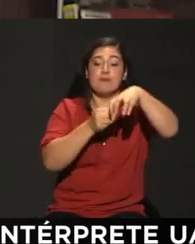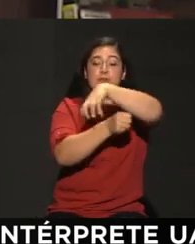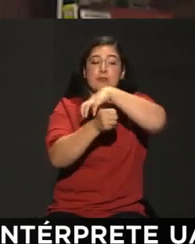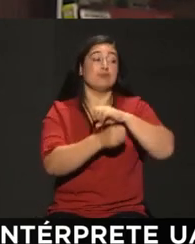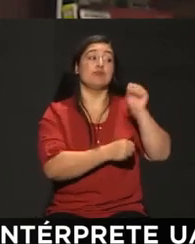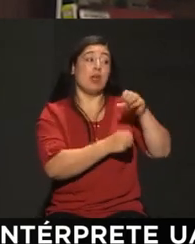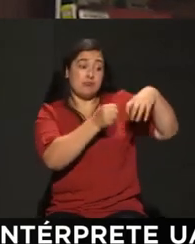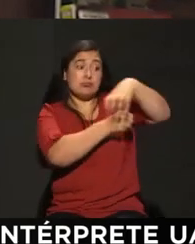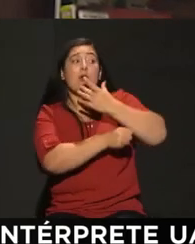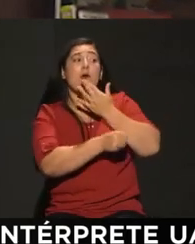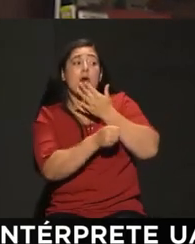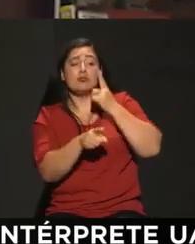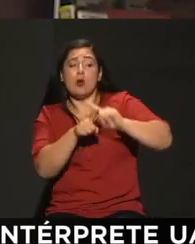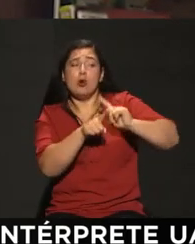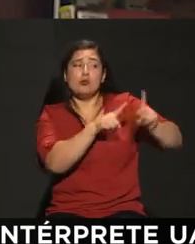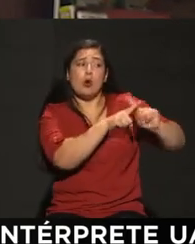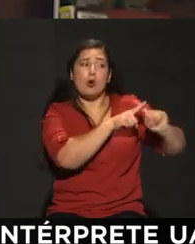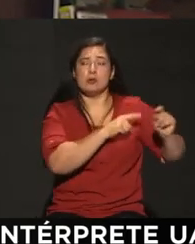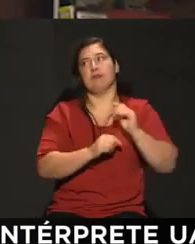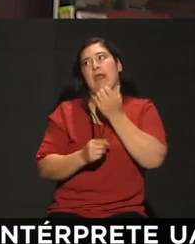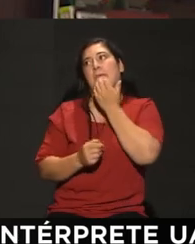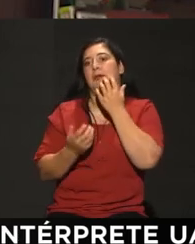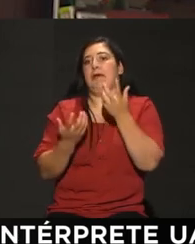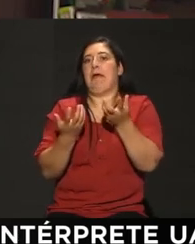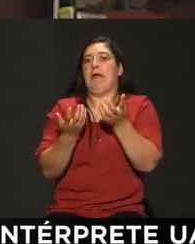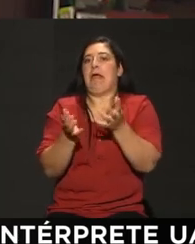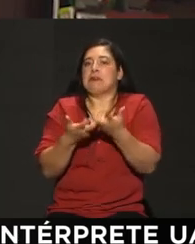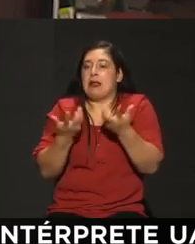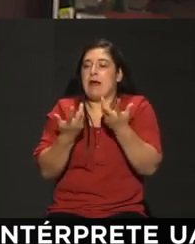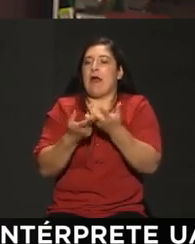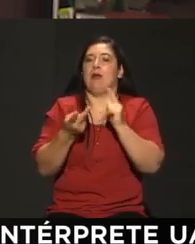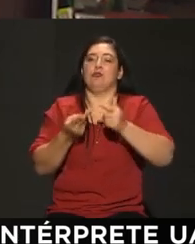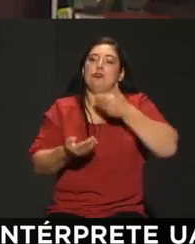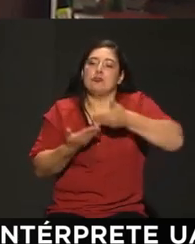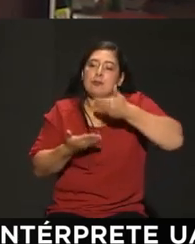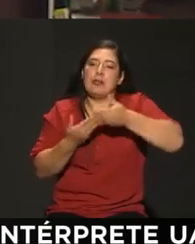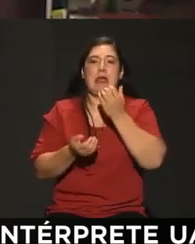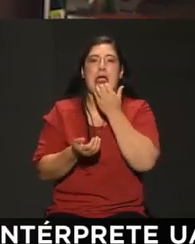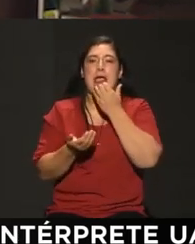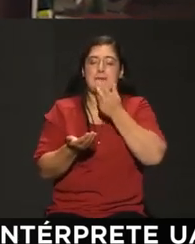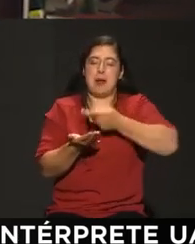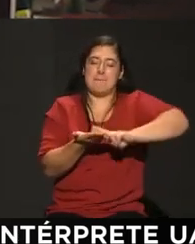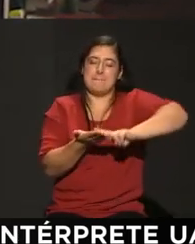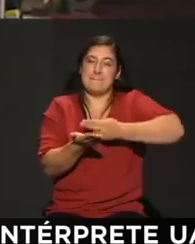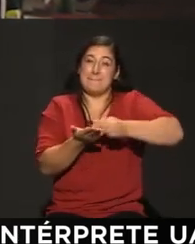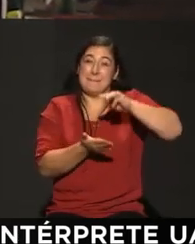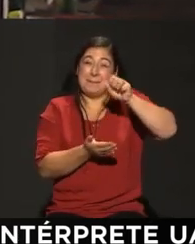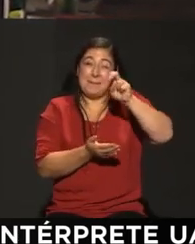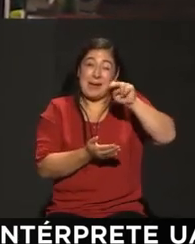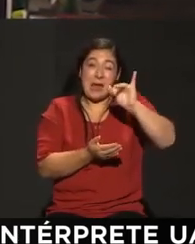De todos los colores. En ensalada, en sopita. También sirve hasta, si uno lo mezcla, por ejemplo, con mantequilla de maní o algo así